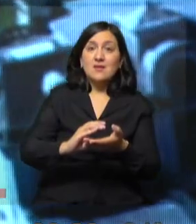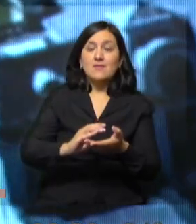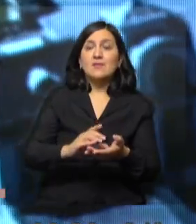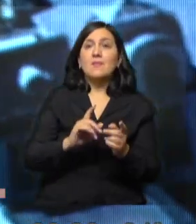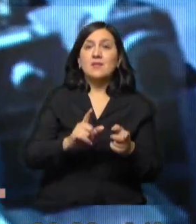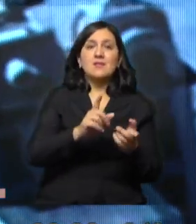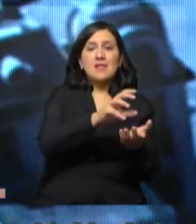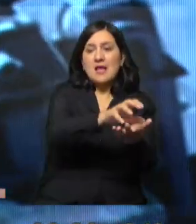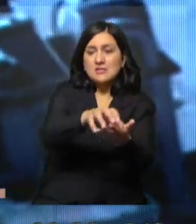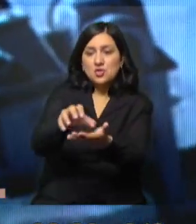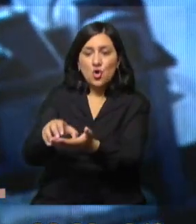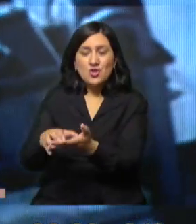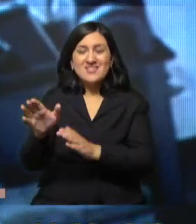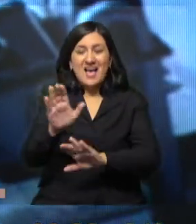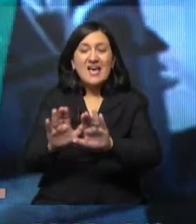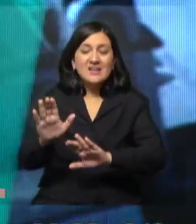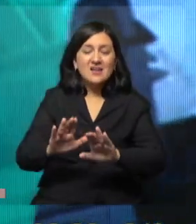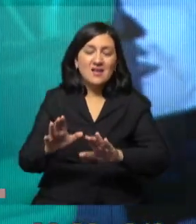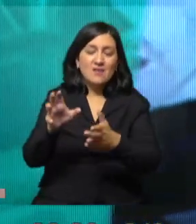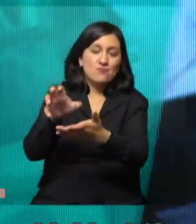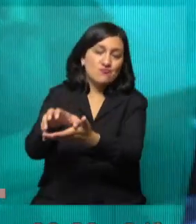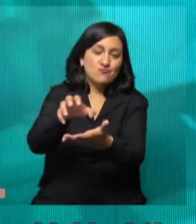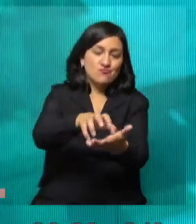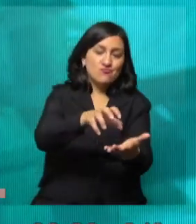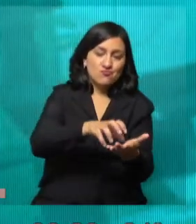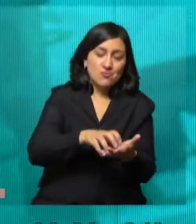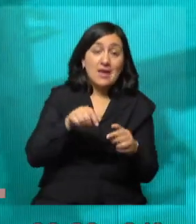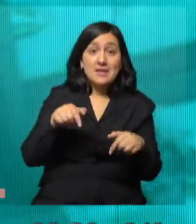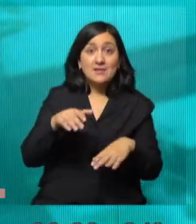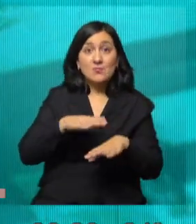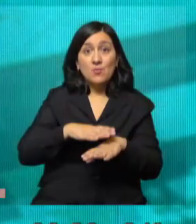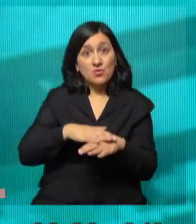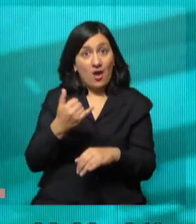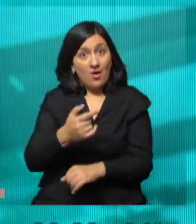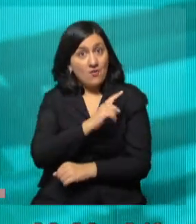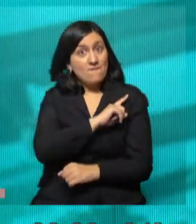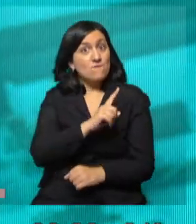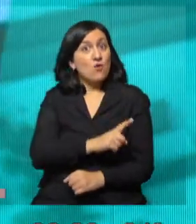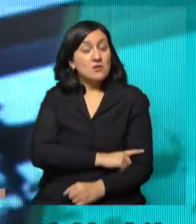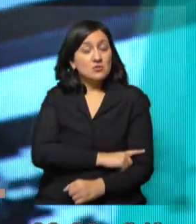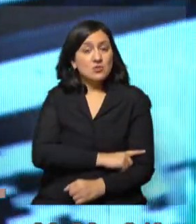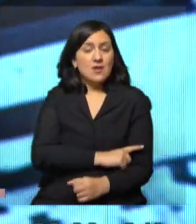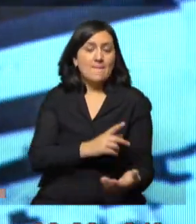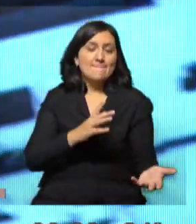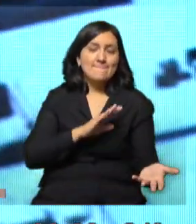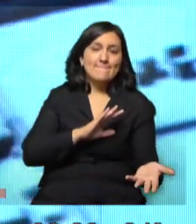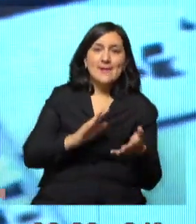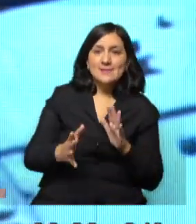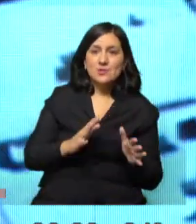estaciones, arreglar sus estaciones. En este momento hay un esfuerzo que va más o menos